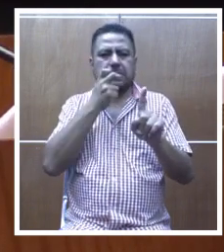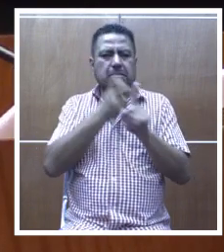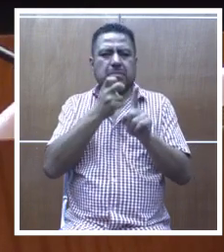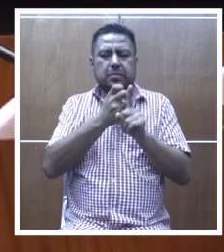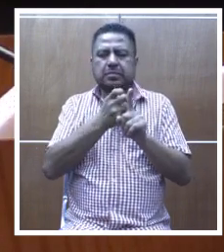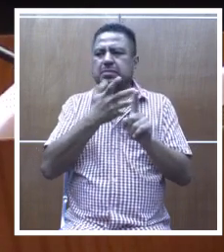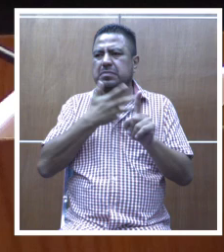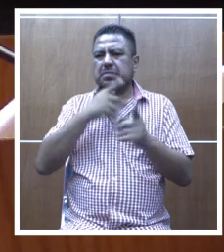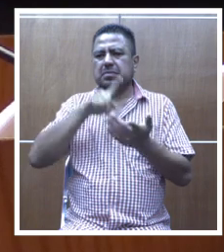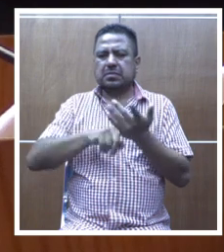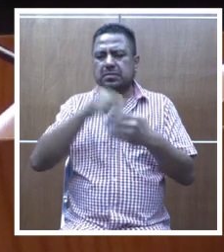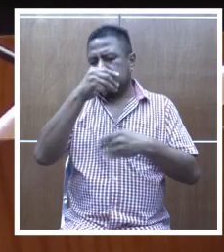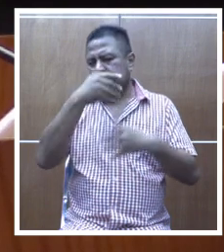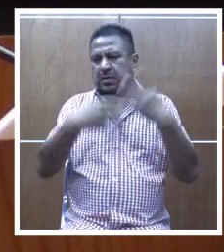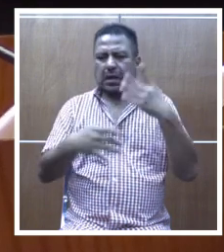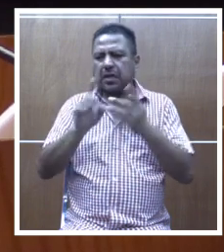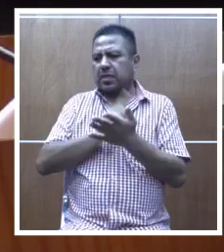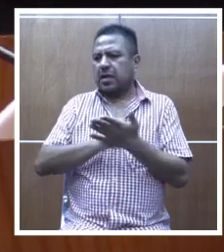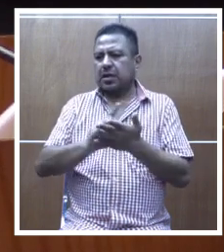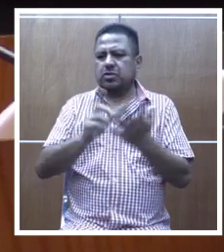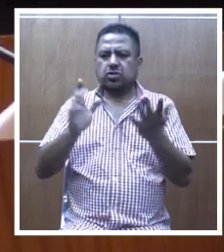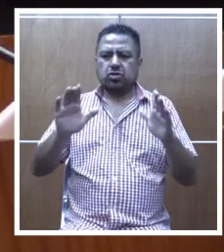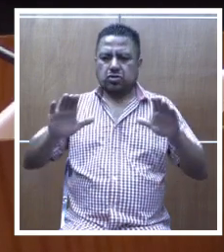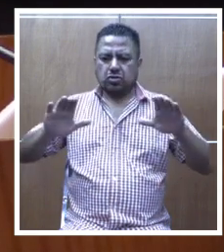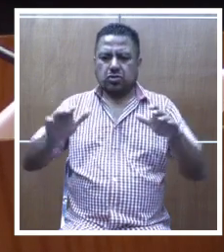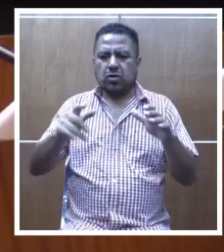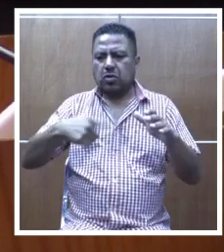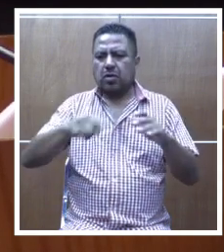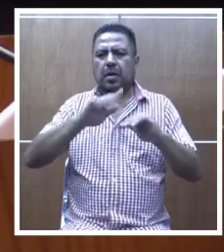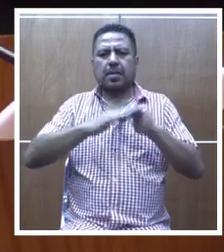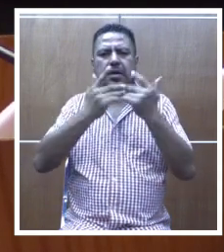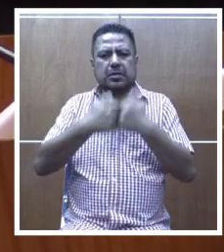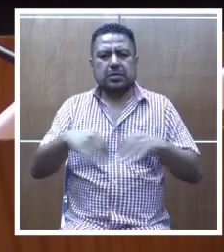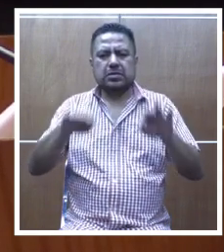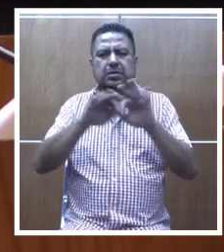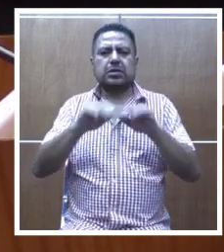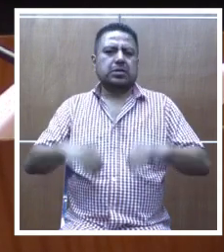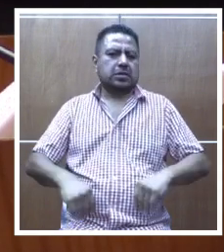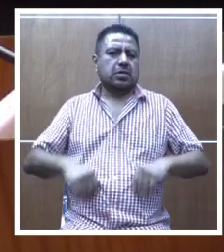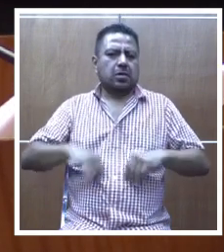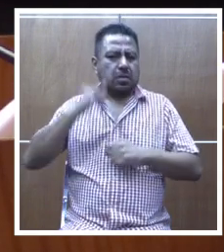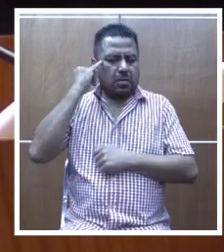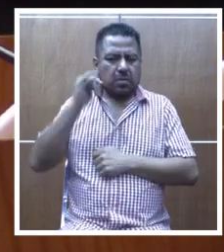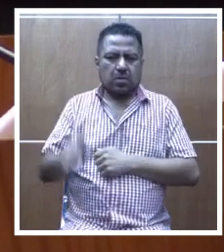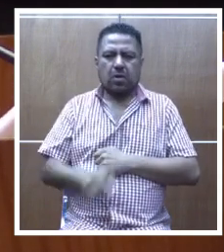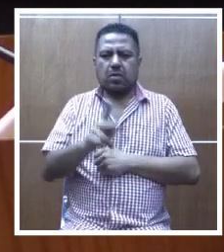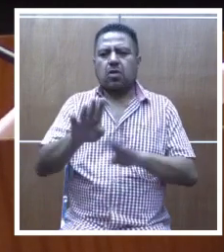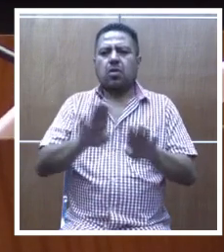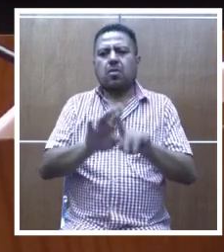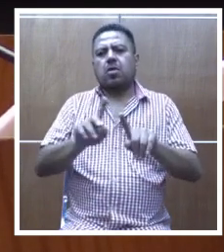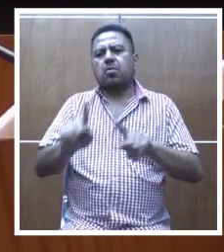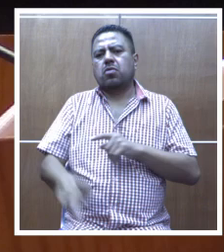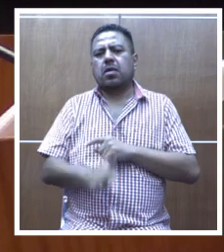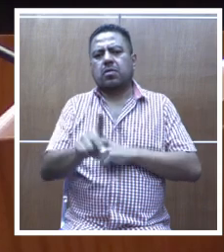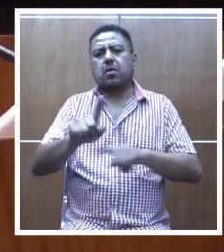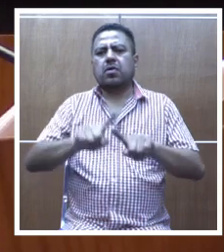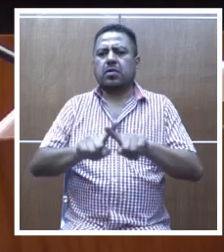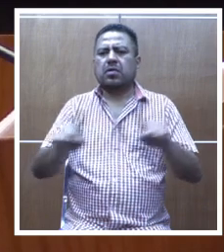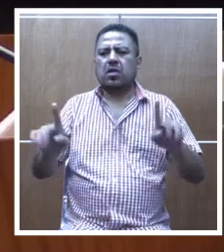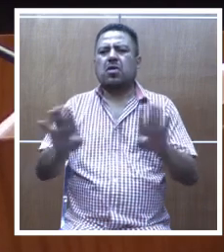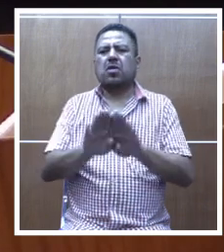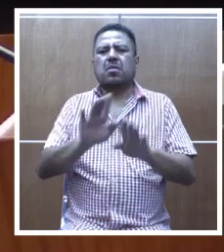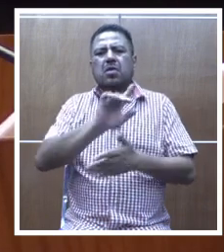contiene una serie de derechos colectivos fundamentales para la supervivencia de los pueblos indígenas como pueblos distintos, como lo subraya